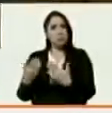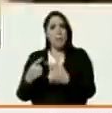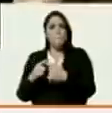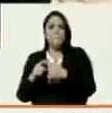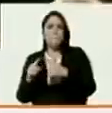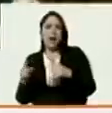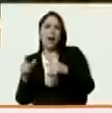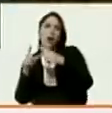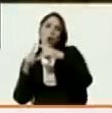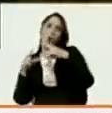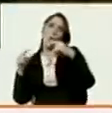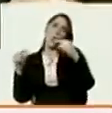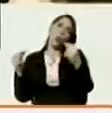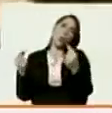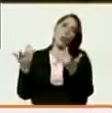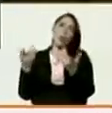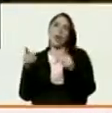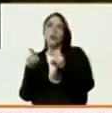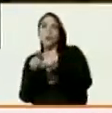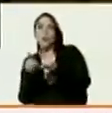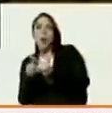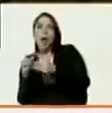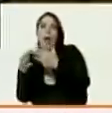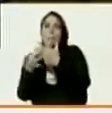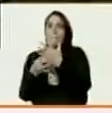miel del sí o sí pasara a la nada?